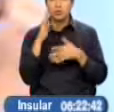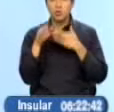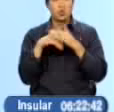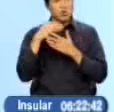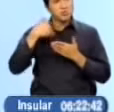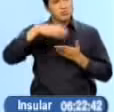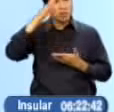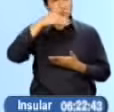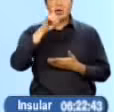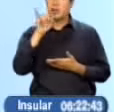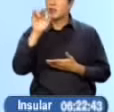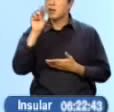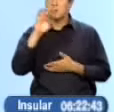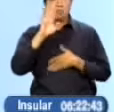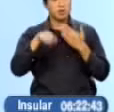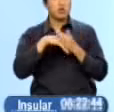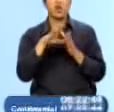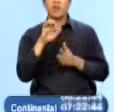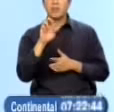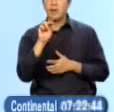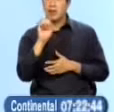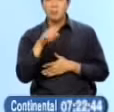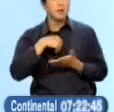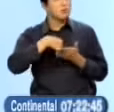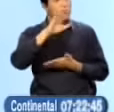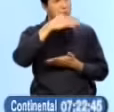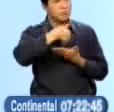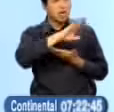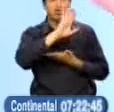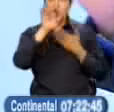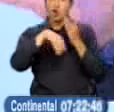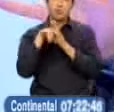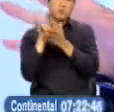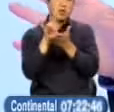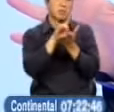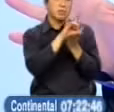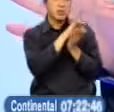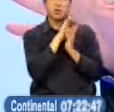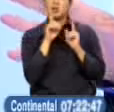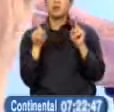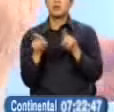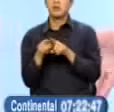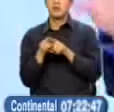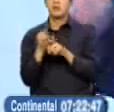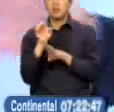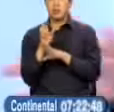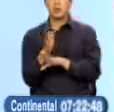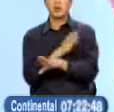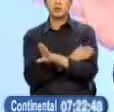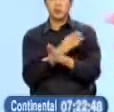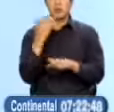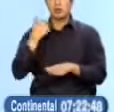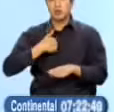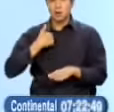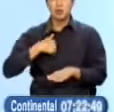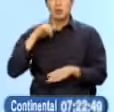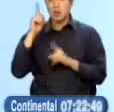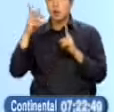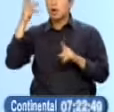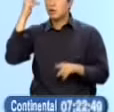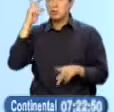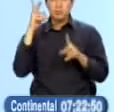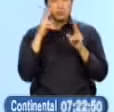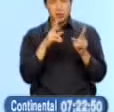todo que se vaya digamos pero que también que se vaya a temer y que se vayan todos los los senadores lo que ocurrió en el valor en ecuador lo que ocurre en argentina en determinado